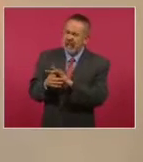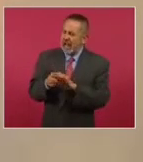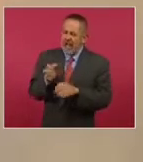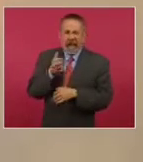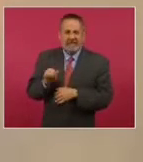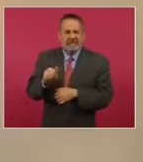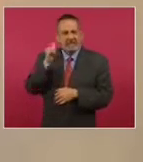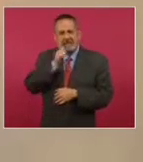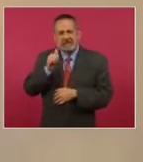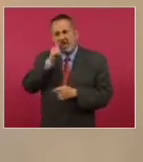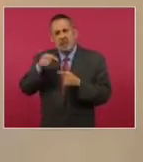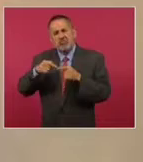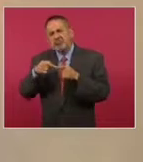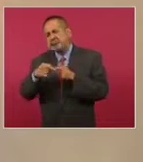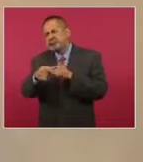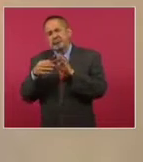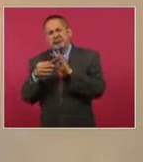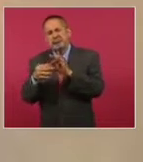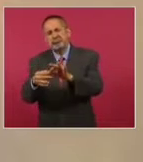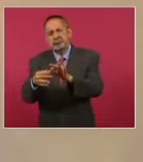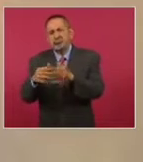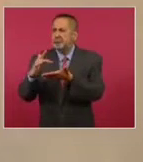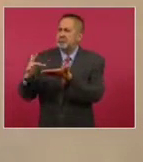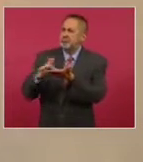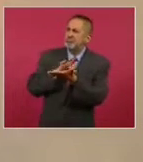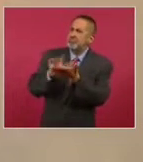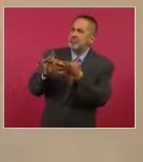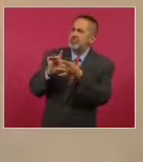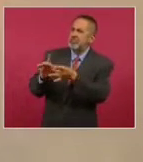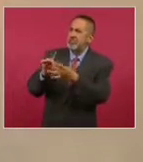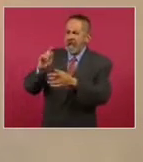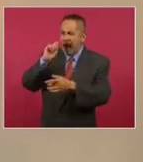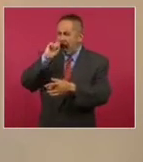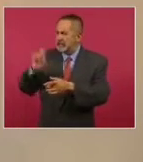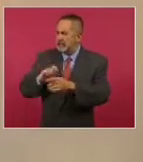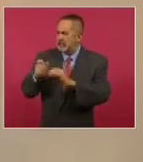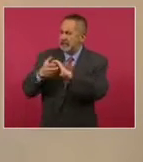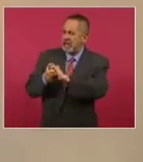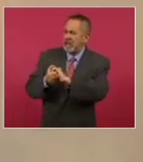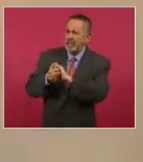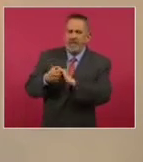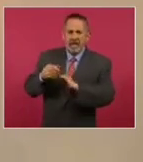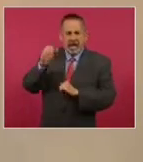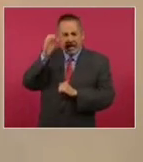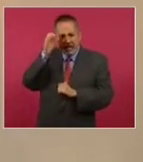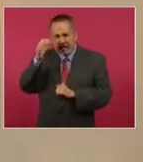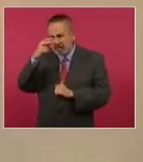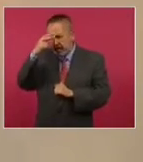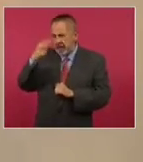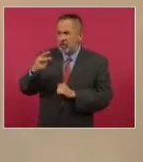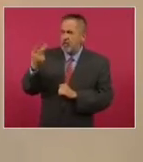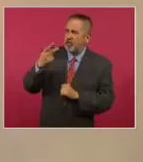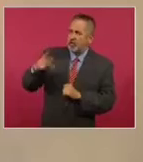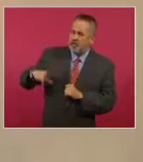caracterizándose siempre por la cooperación y la amistad entre nuestros pueblos y